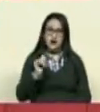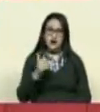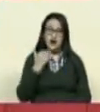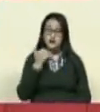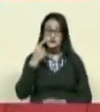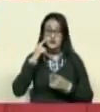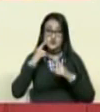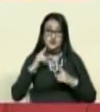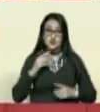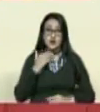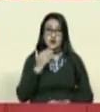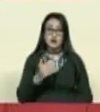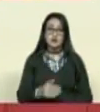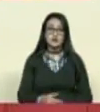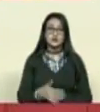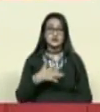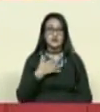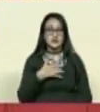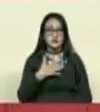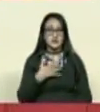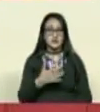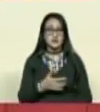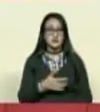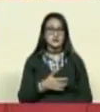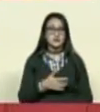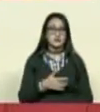hizo llorar ahí, con su sentimiento.